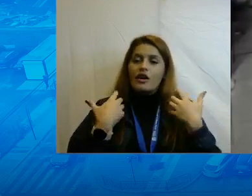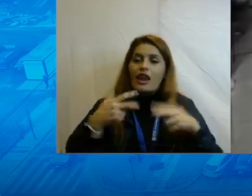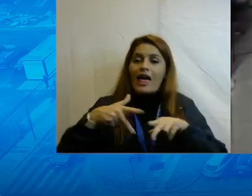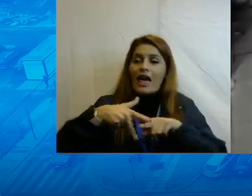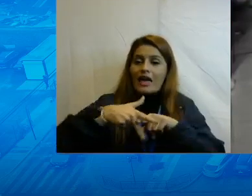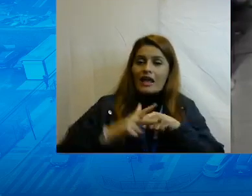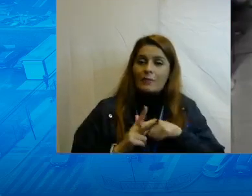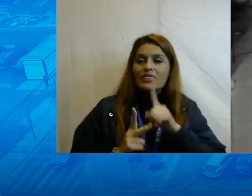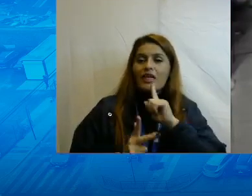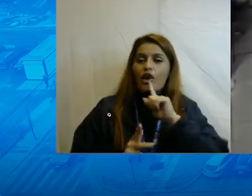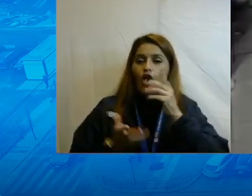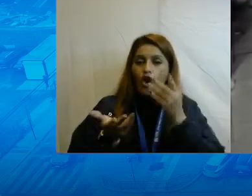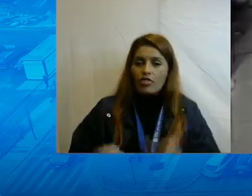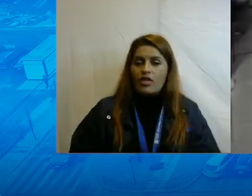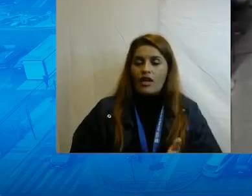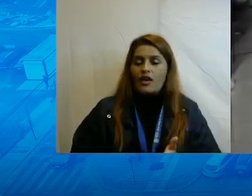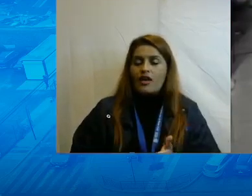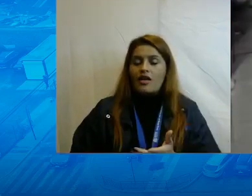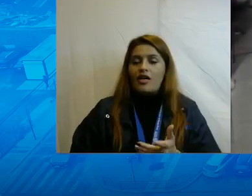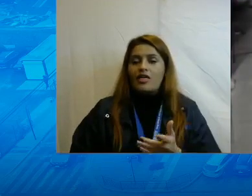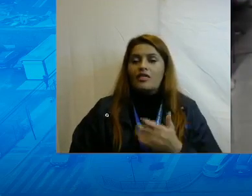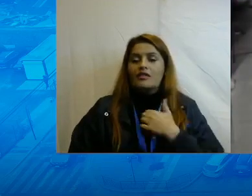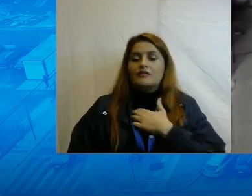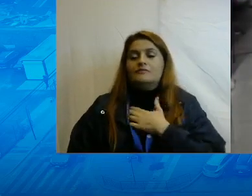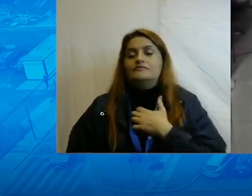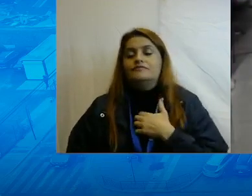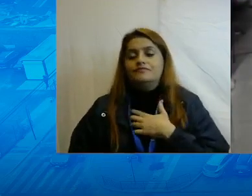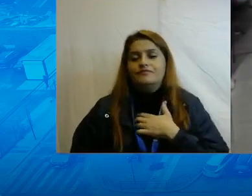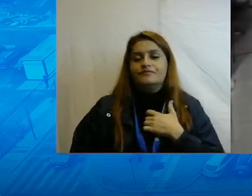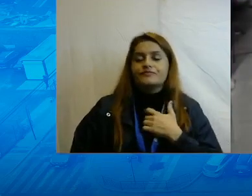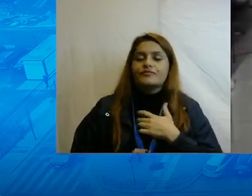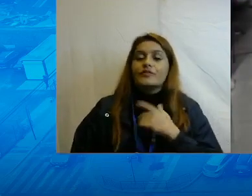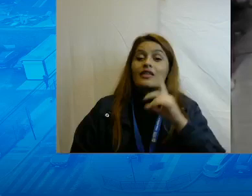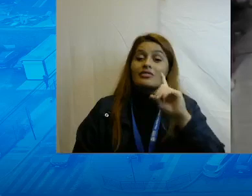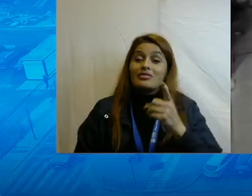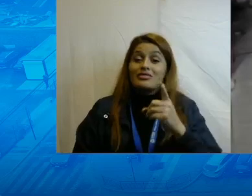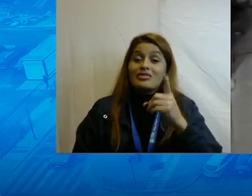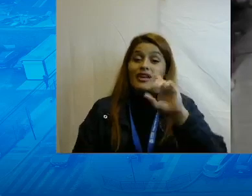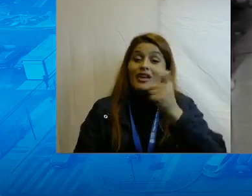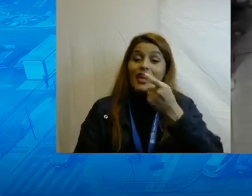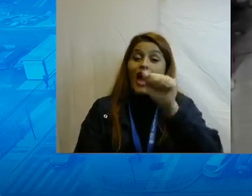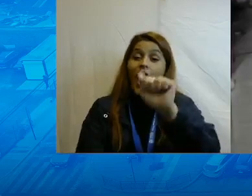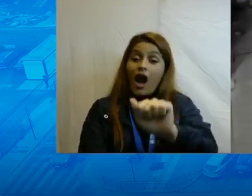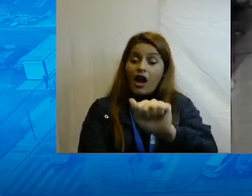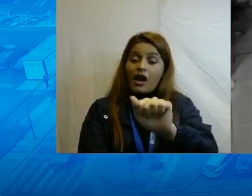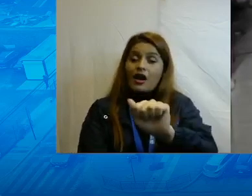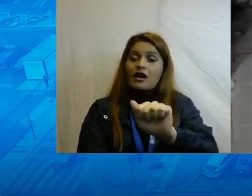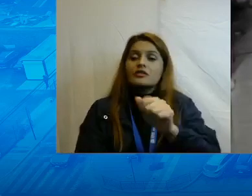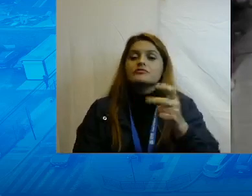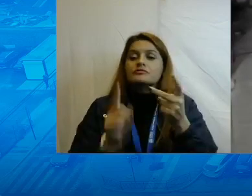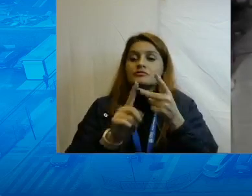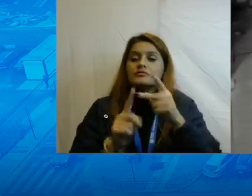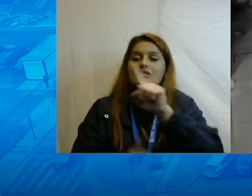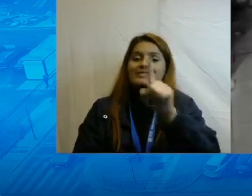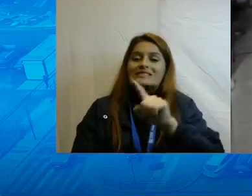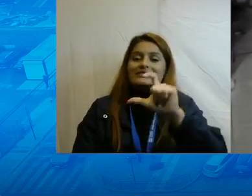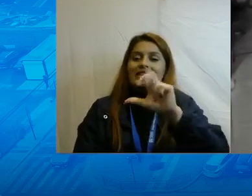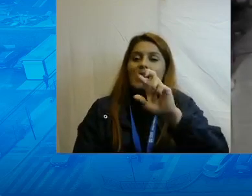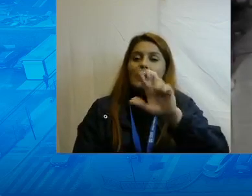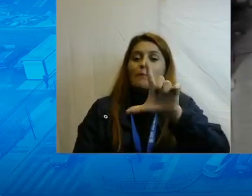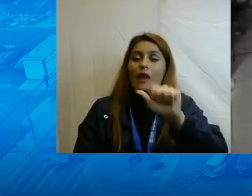día. Tanto la Dirección de Gestión Ambiental, SECPLA,